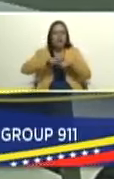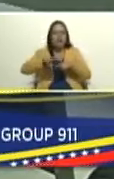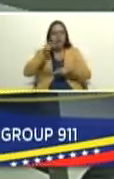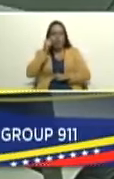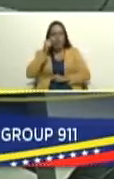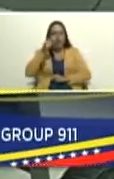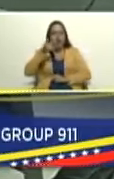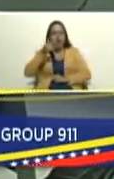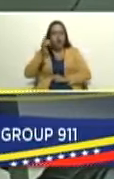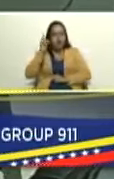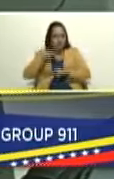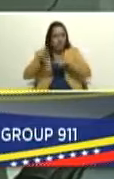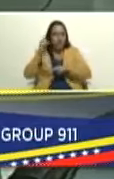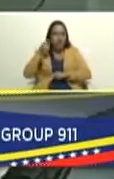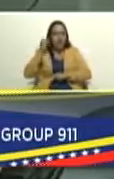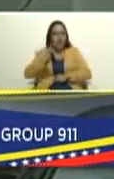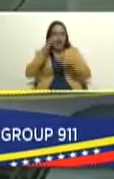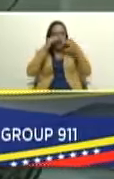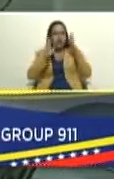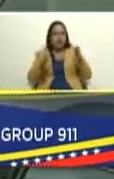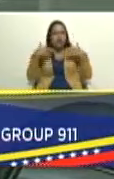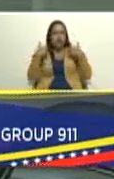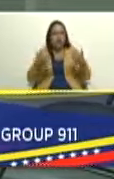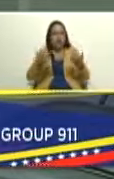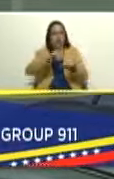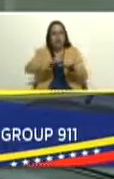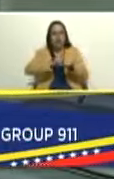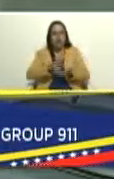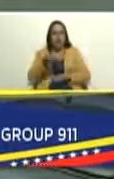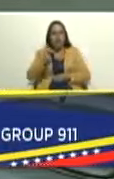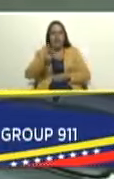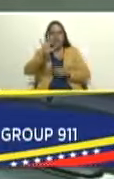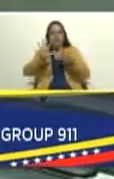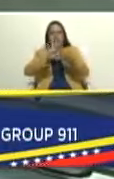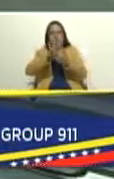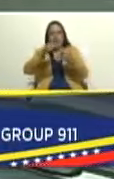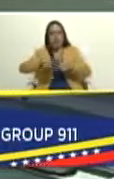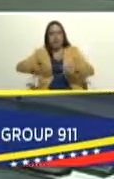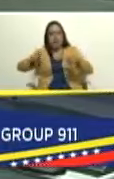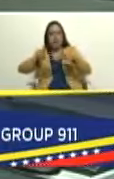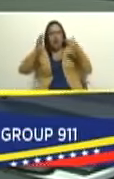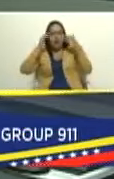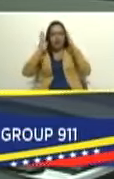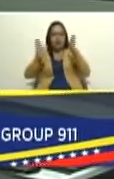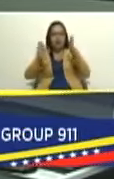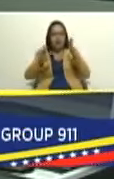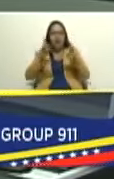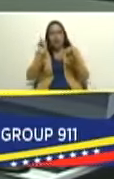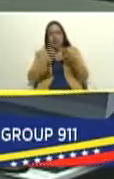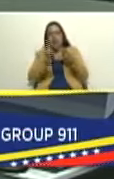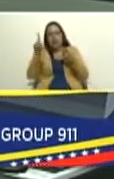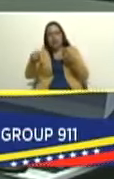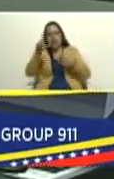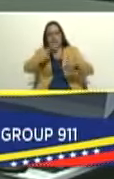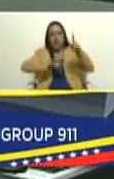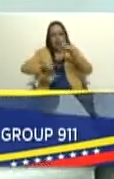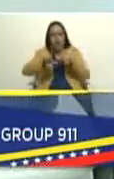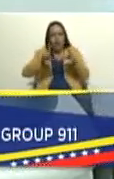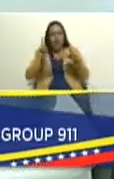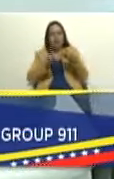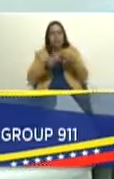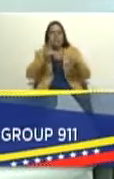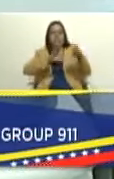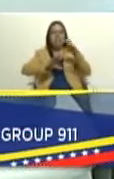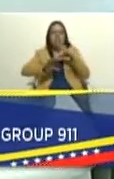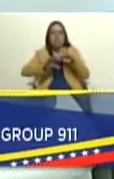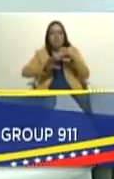de salud en la parroquia. Contamos con 5 consultorios, un laboratorio y un centro odontológico que está